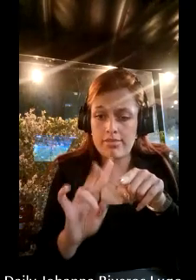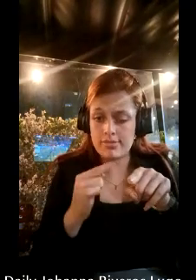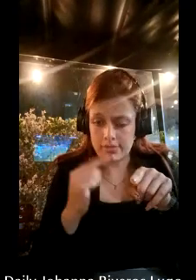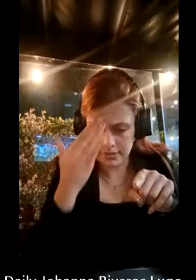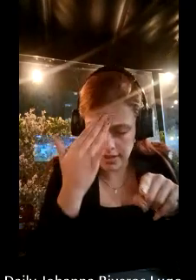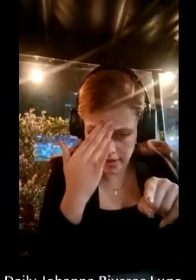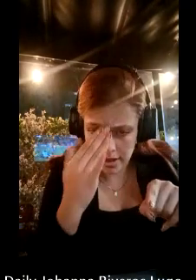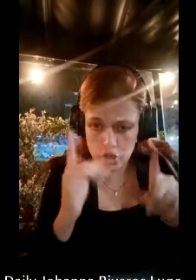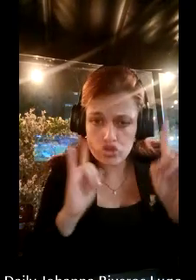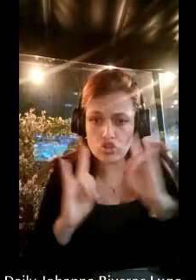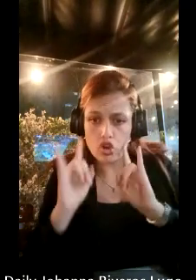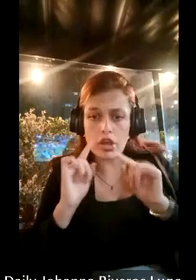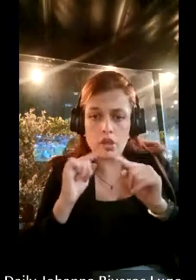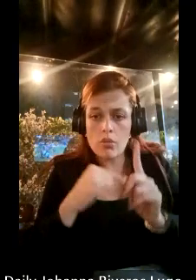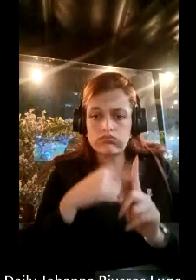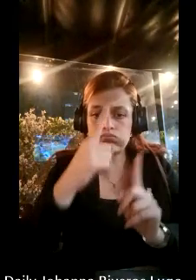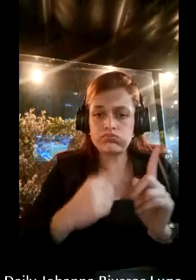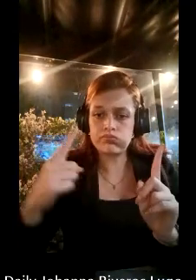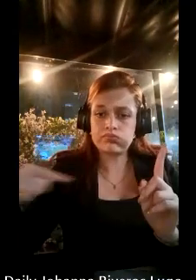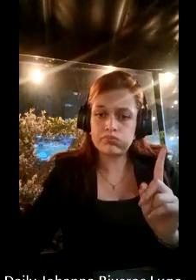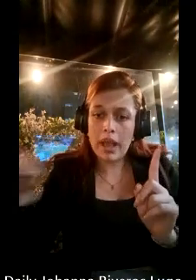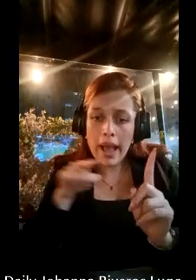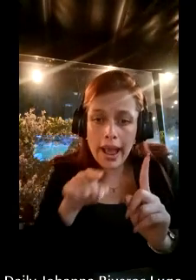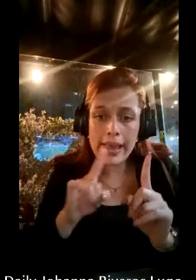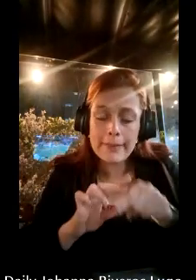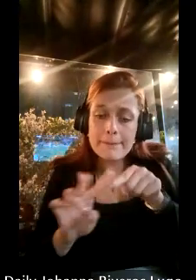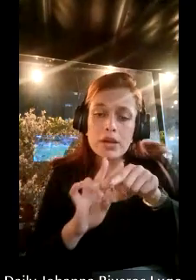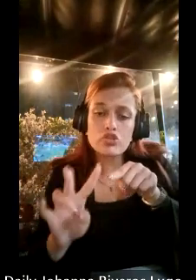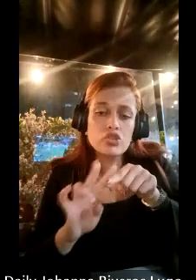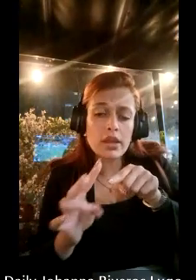¿Alguien me puede responder por ahí?